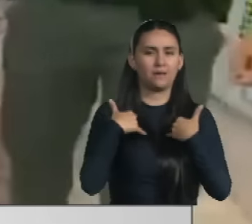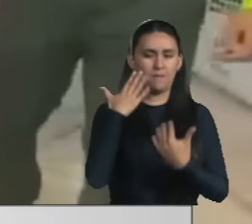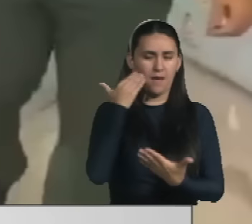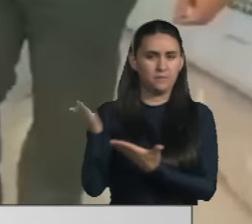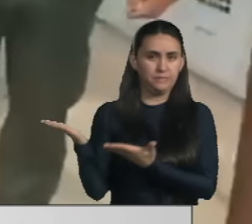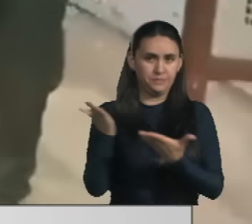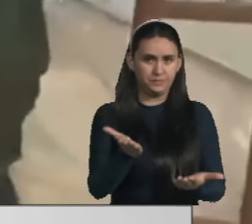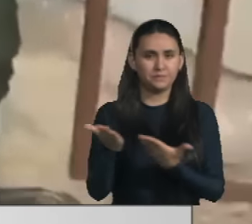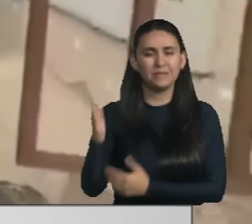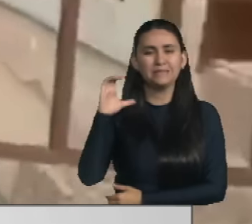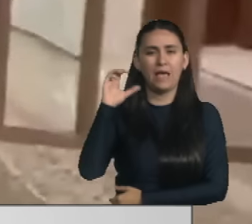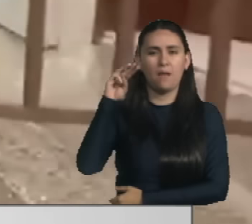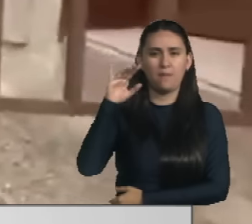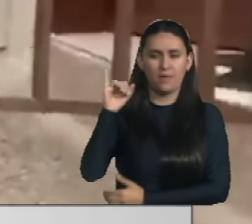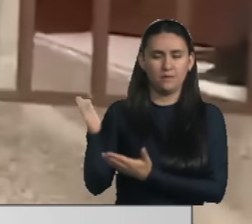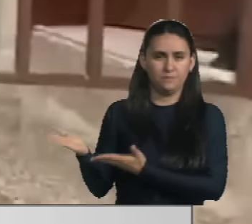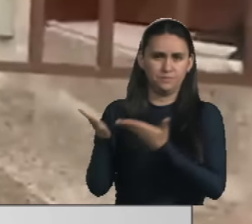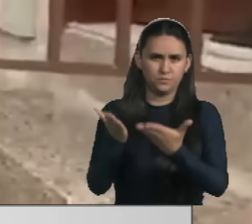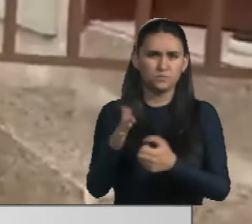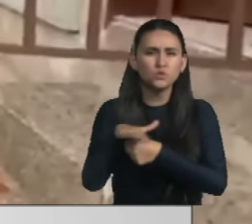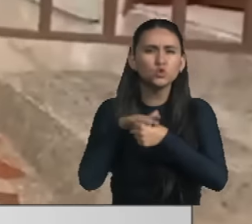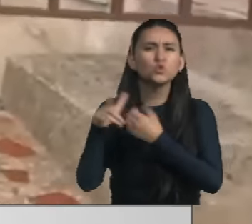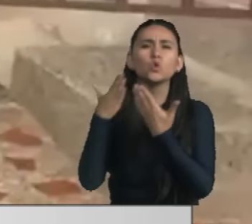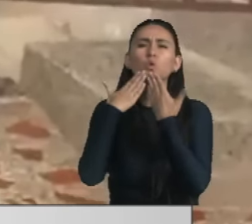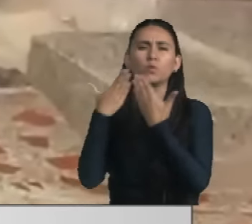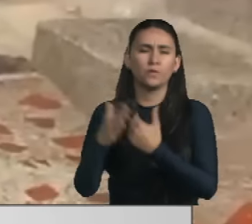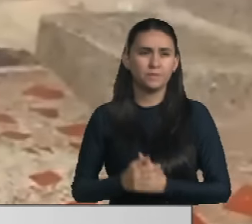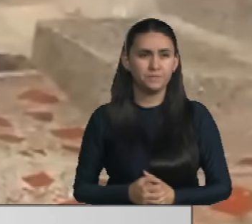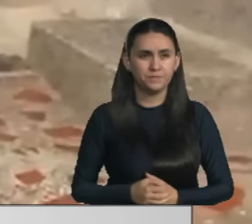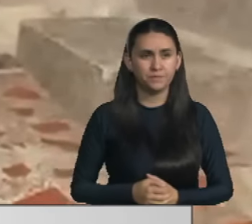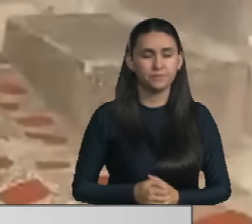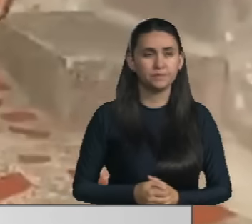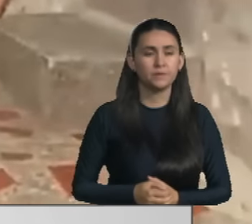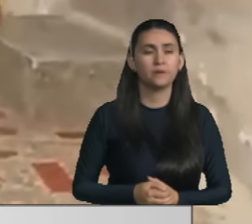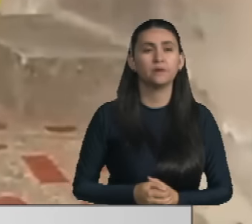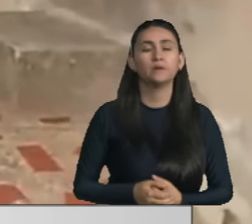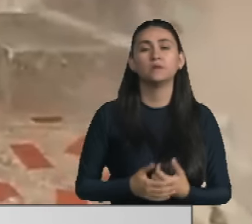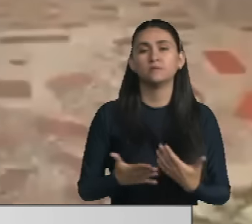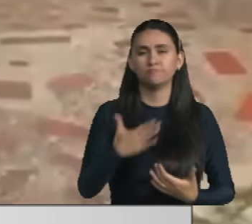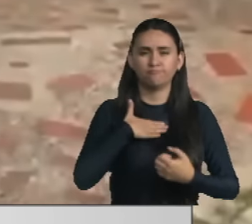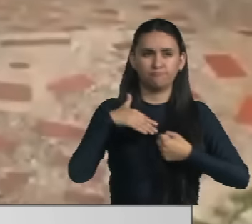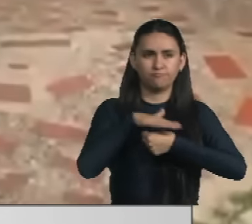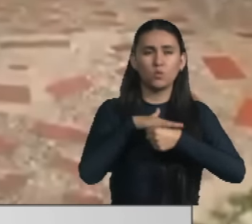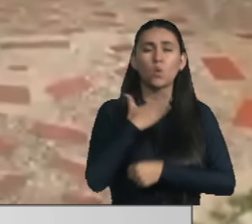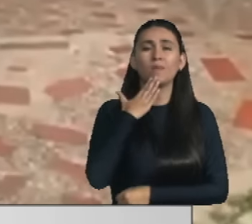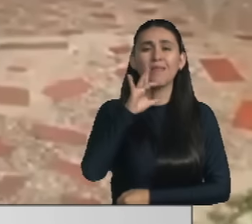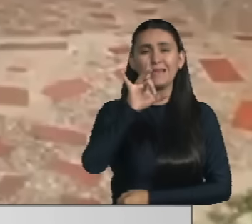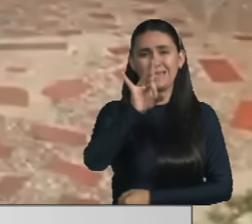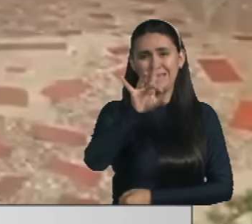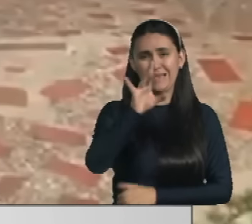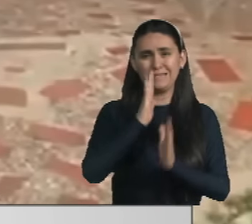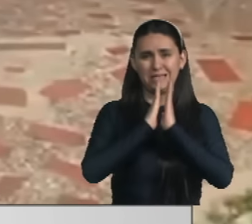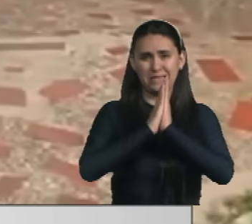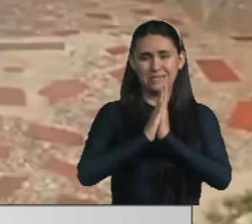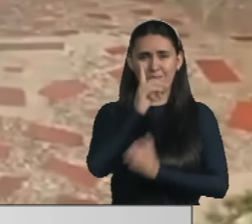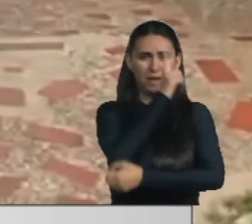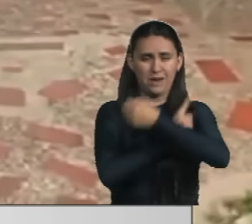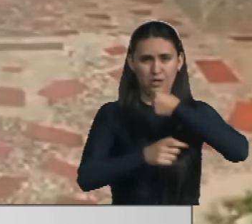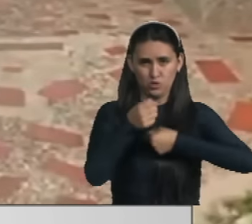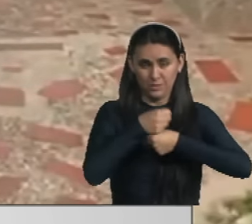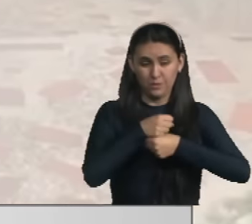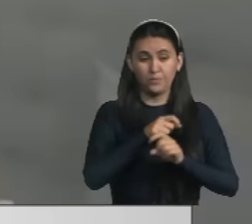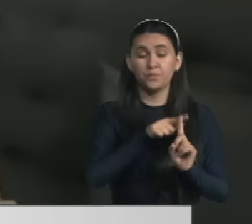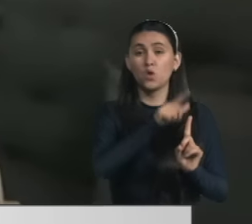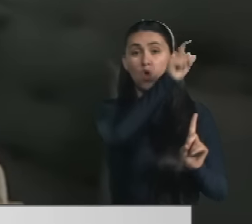a Noticentro 1 CMI. ¿Cómo fue su caso? Mi caso fue el 15 de diciembre del 2023. Él